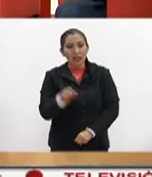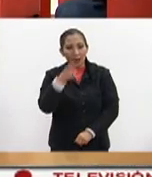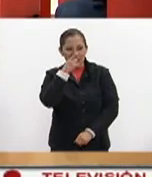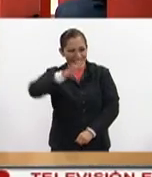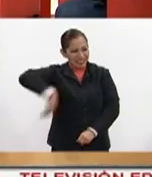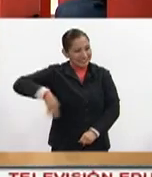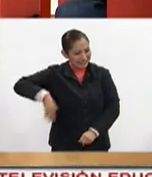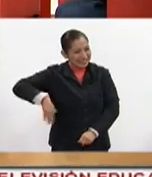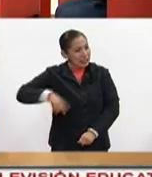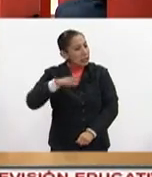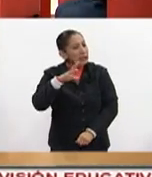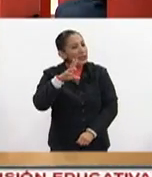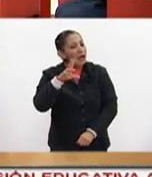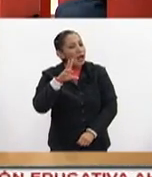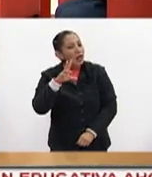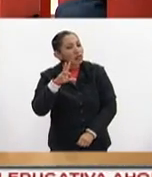decíamos,